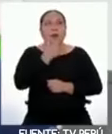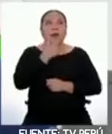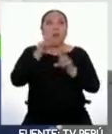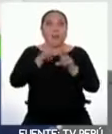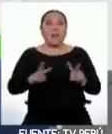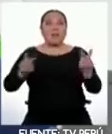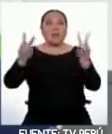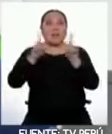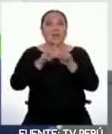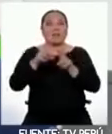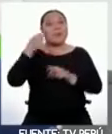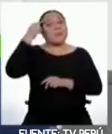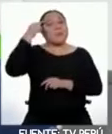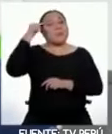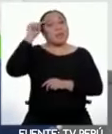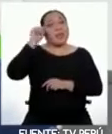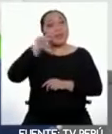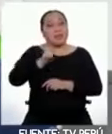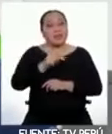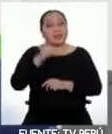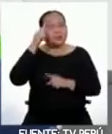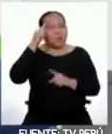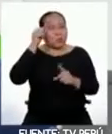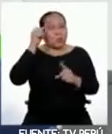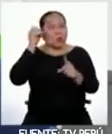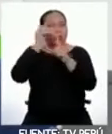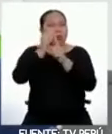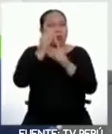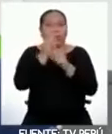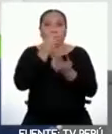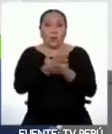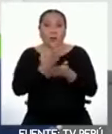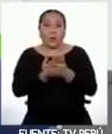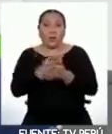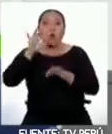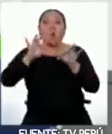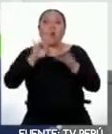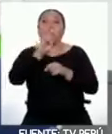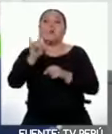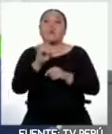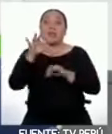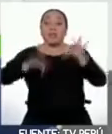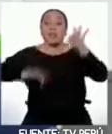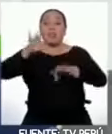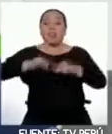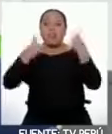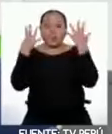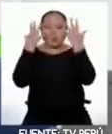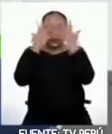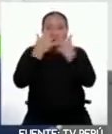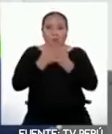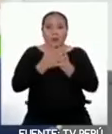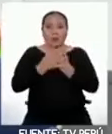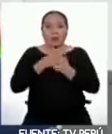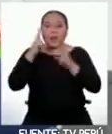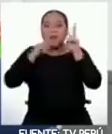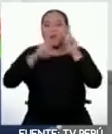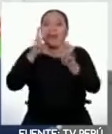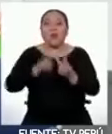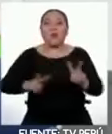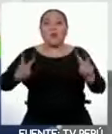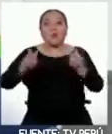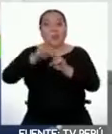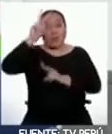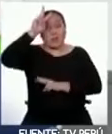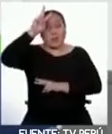valores. Y creo que ahí tenemos un buen reto. Utilizar el teatro de sombras para identificar los valores del Perú. ¿Les